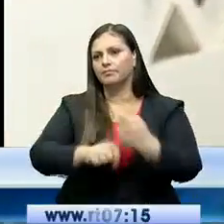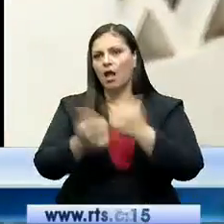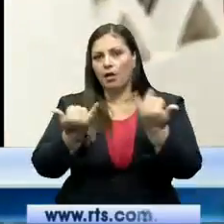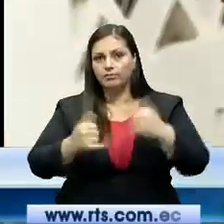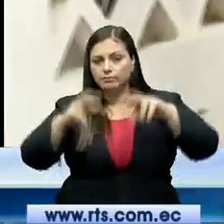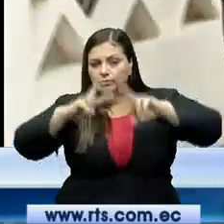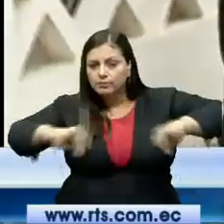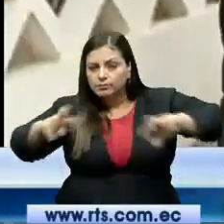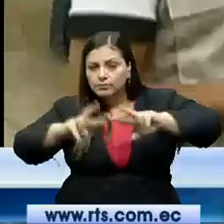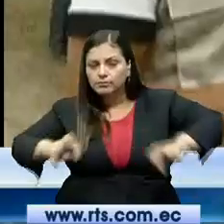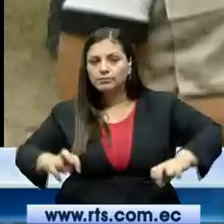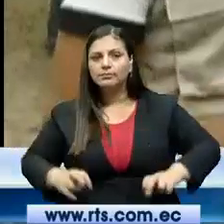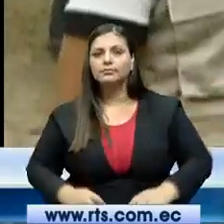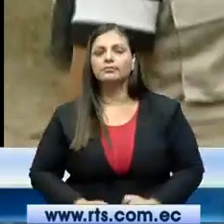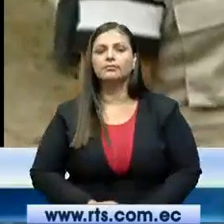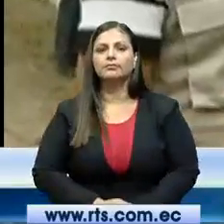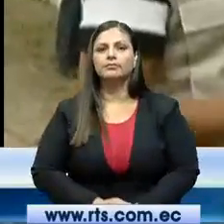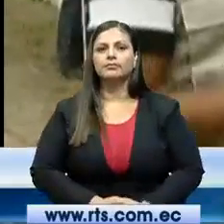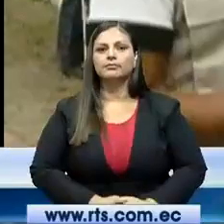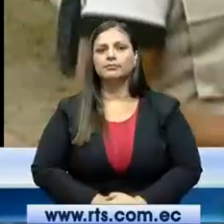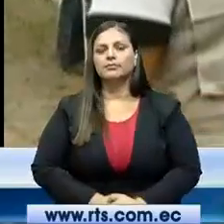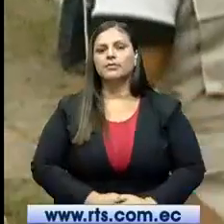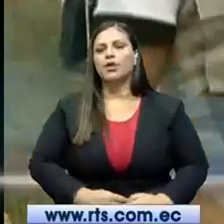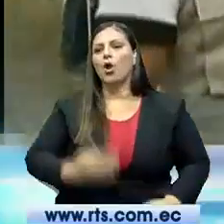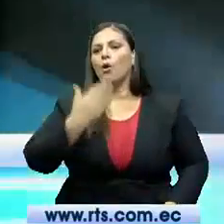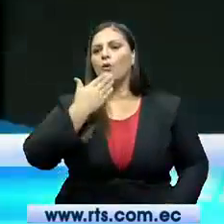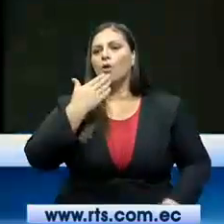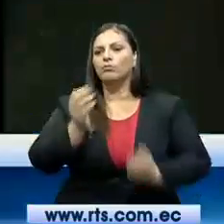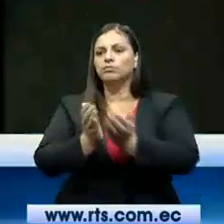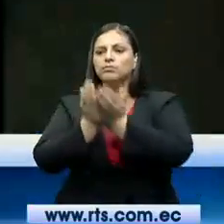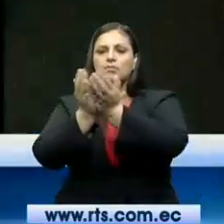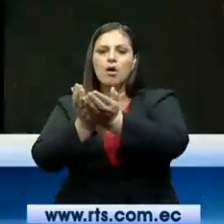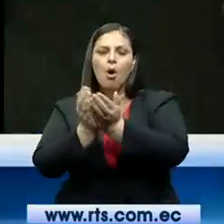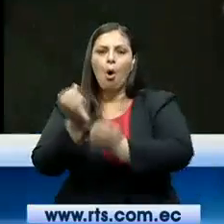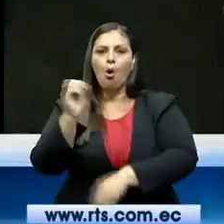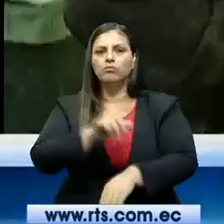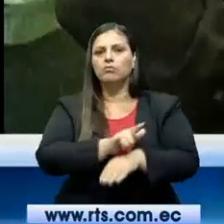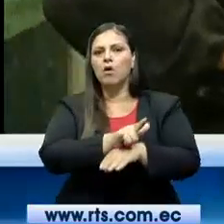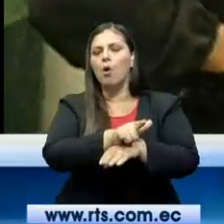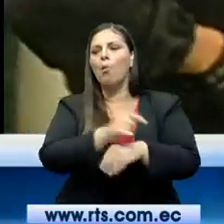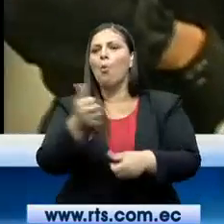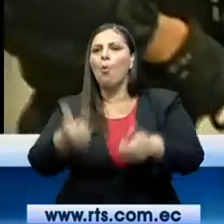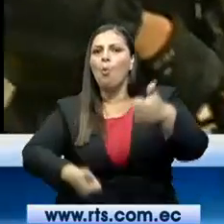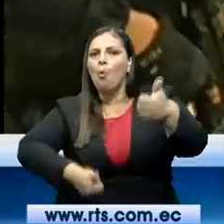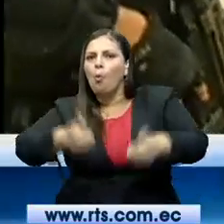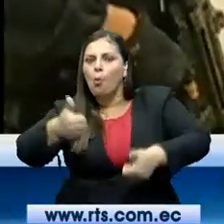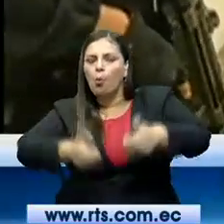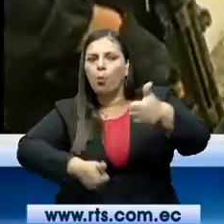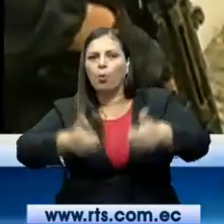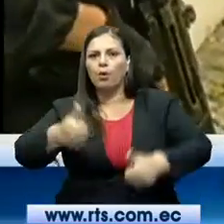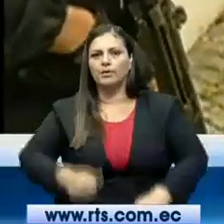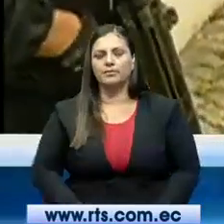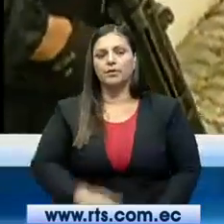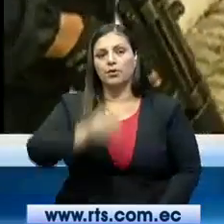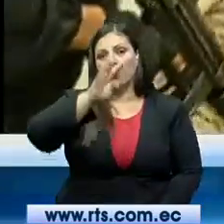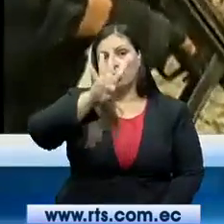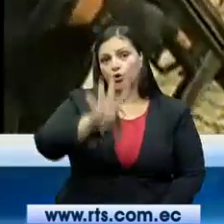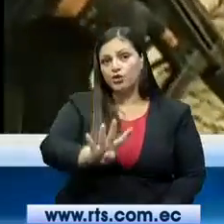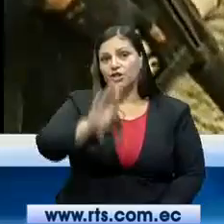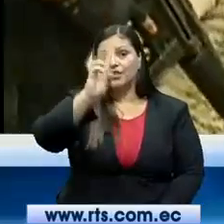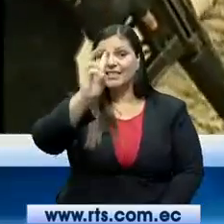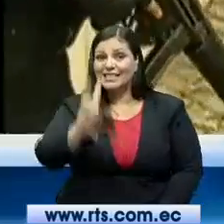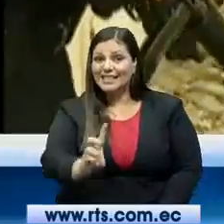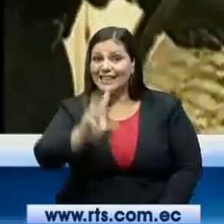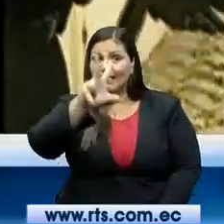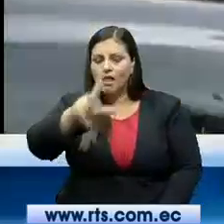cerca, así como también los lugares por donde salen las embarcaciones hacia mar abierto. Son 463 bloques de la